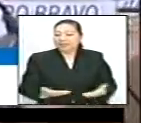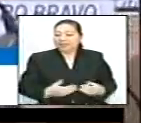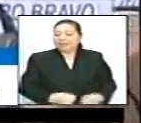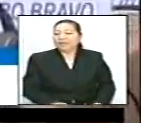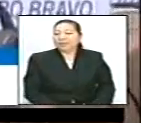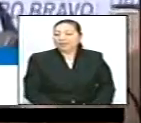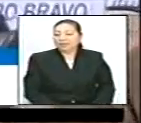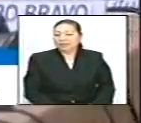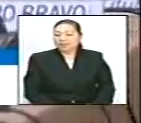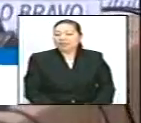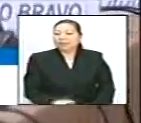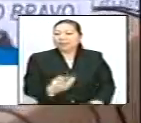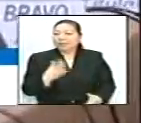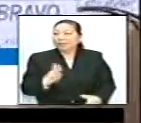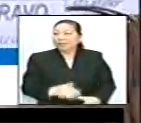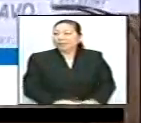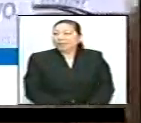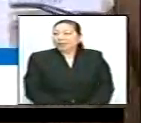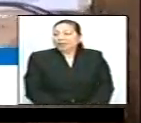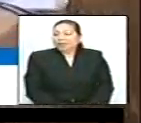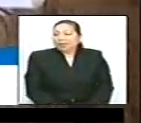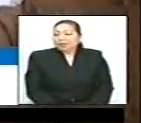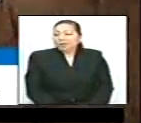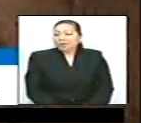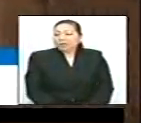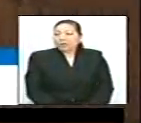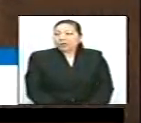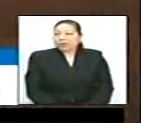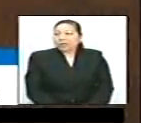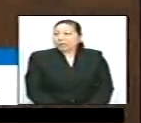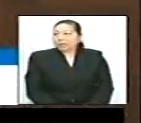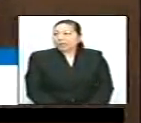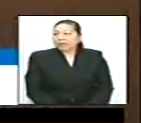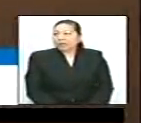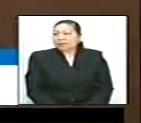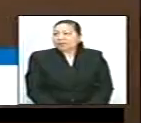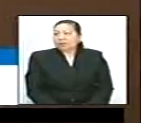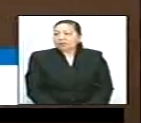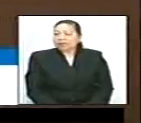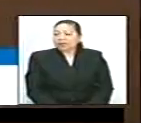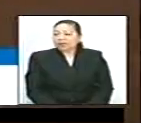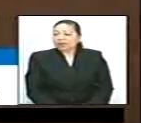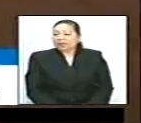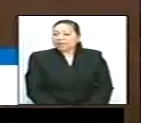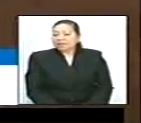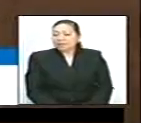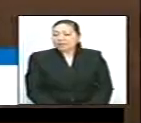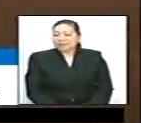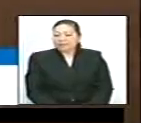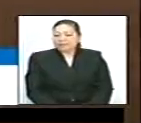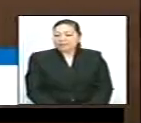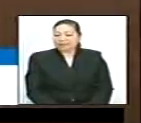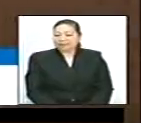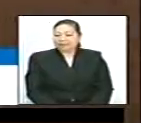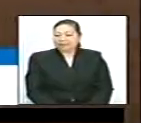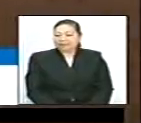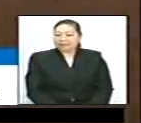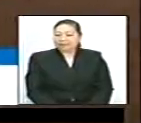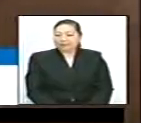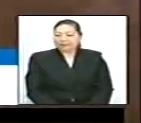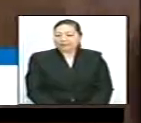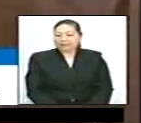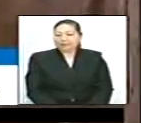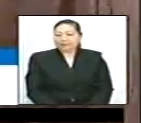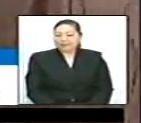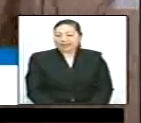por su atención. Gracias, congresista del Castillo. Tiene la palabra el congresista Rolando Reati. Sí,